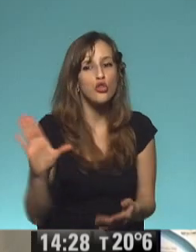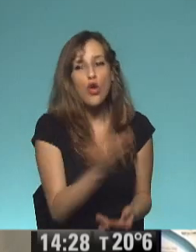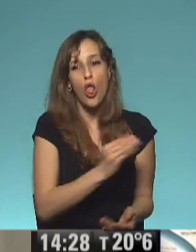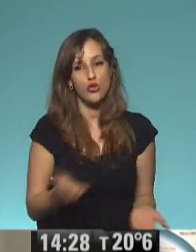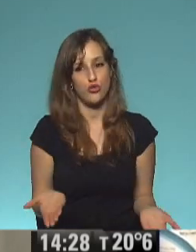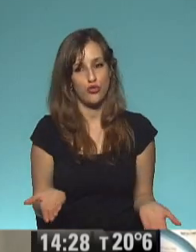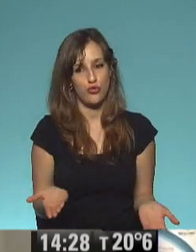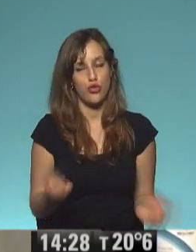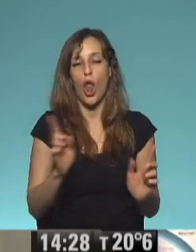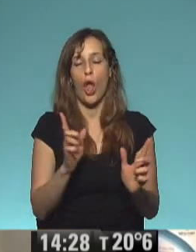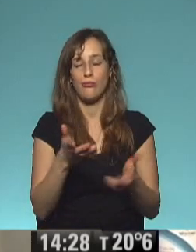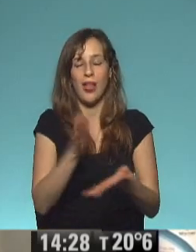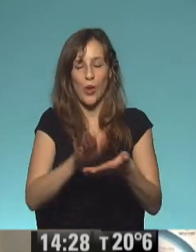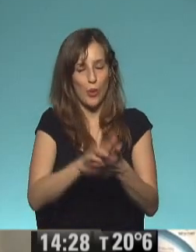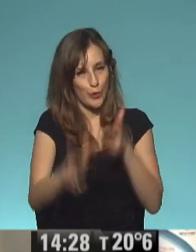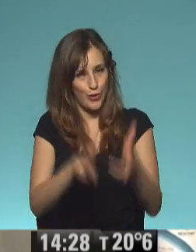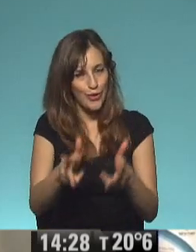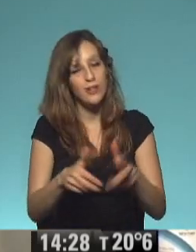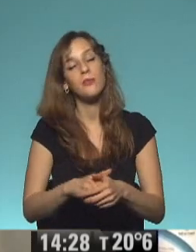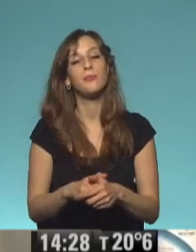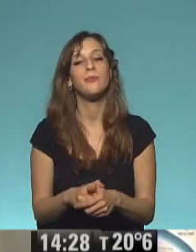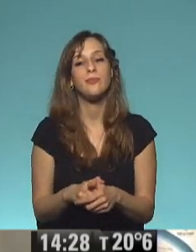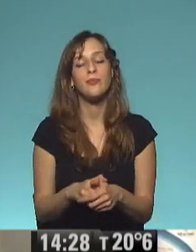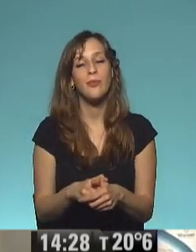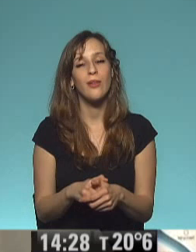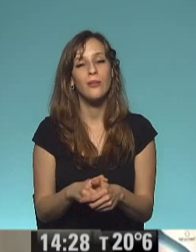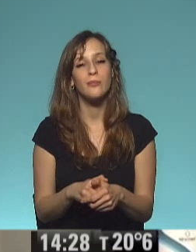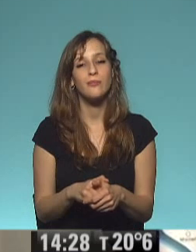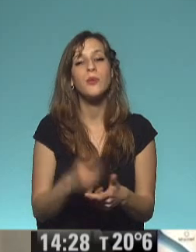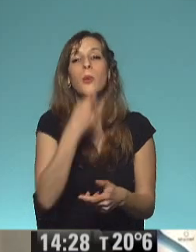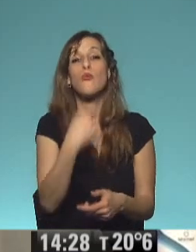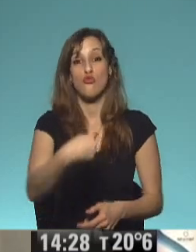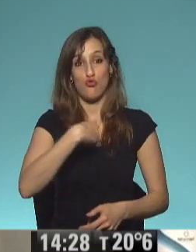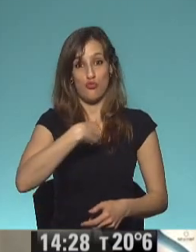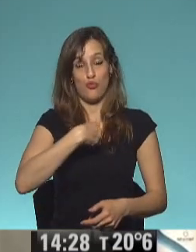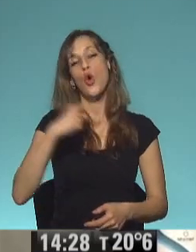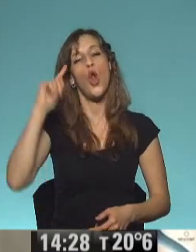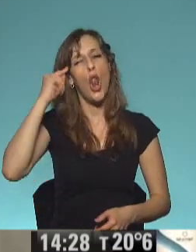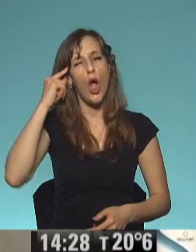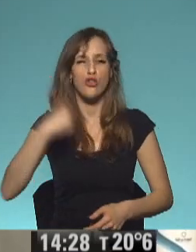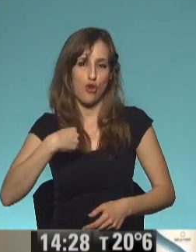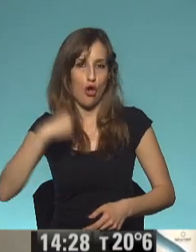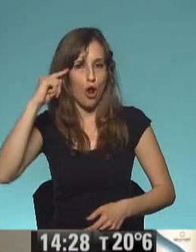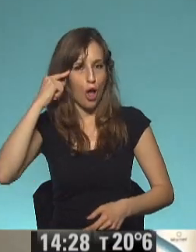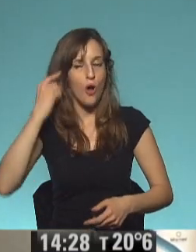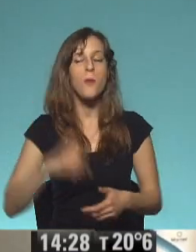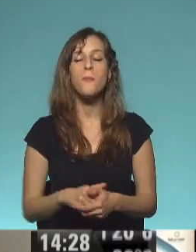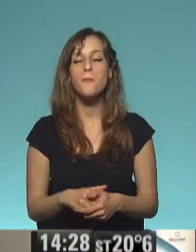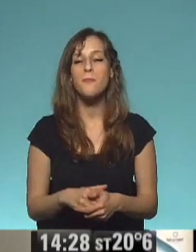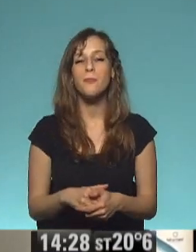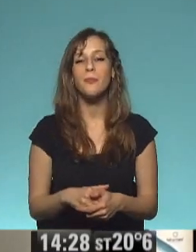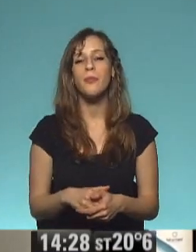Voy a corregir. Que le toque a alguien... Le puede pasar a alguien que yo sea un loco y que decida